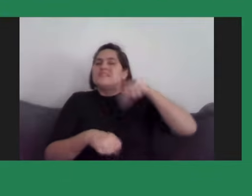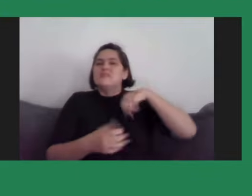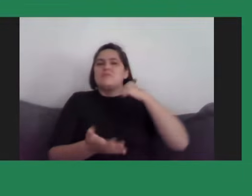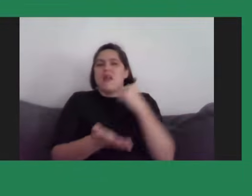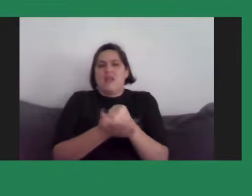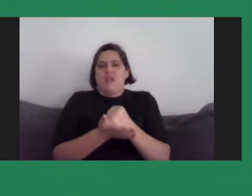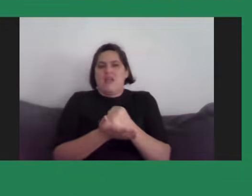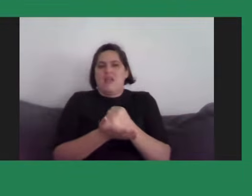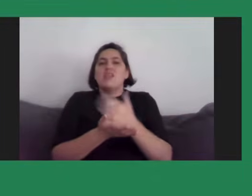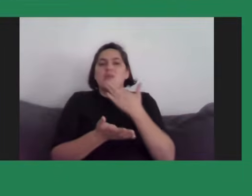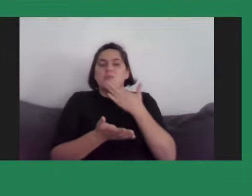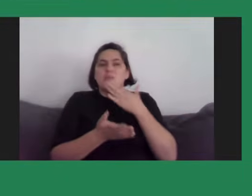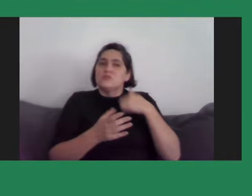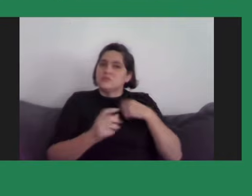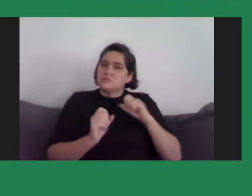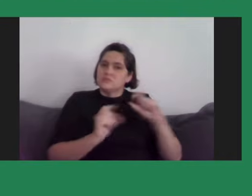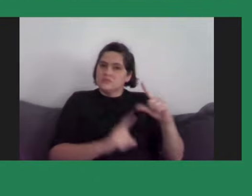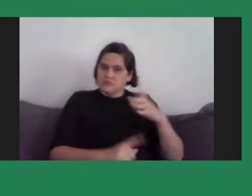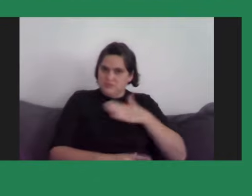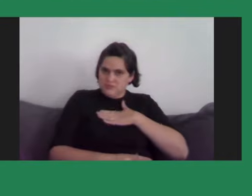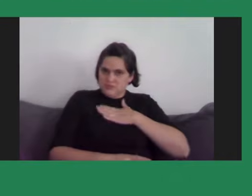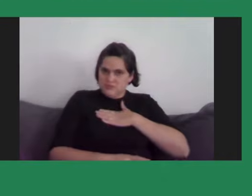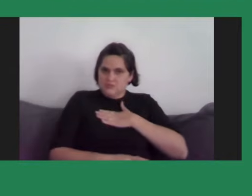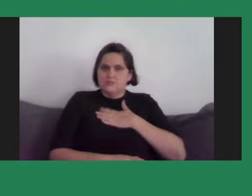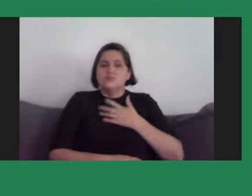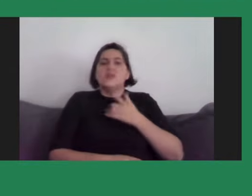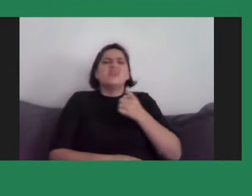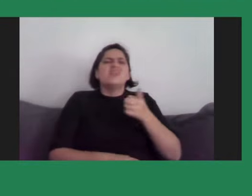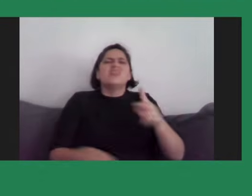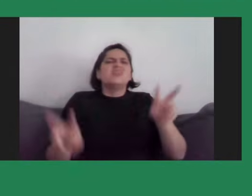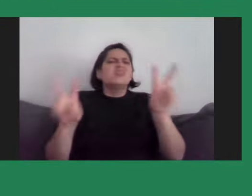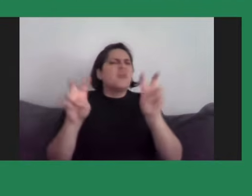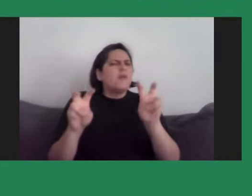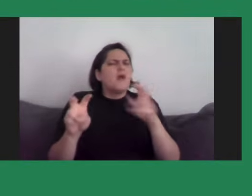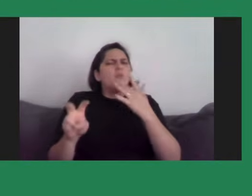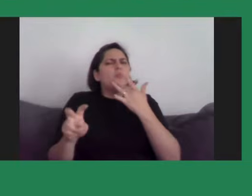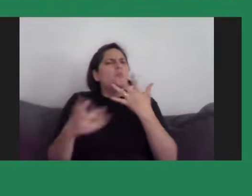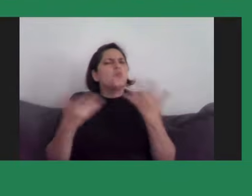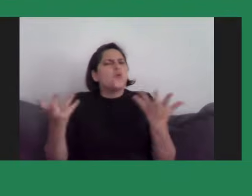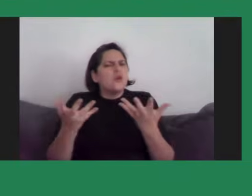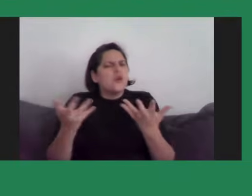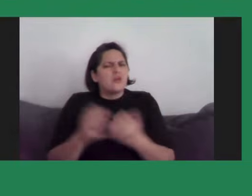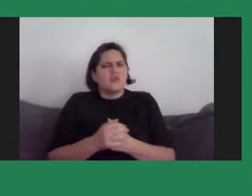qué estamos tocando este tema? ¿Por qué hemos tenido un cambio a nivel de salud